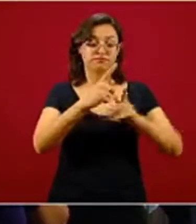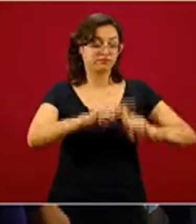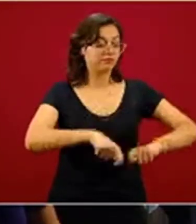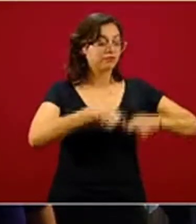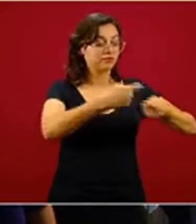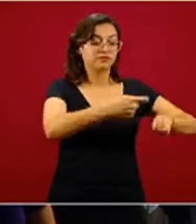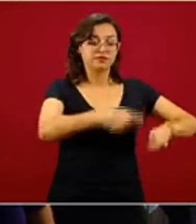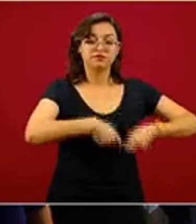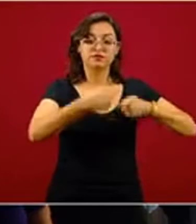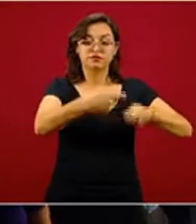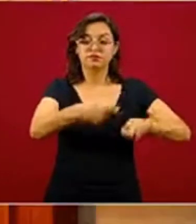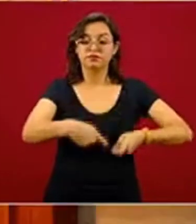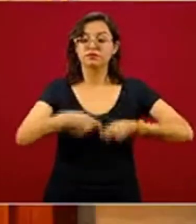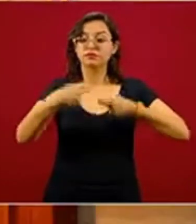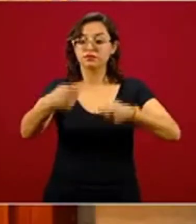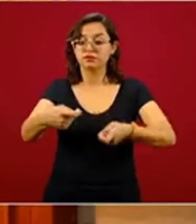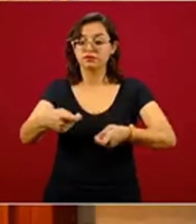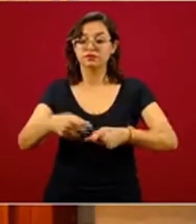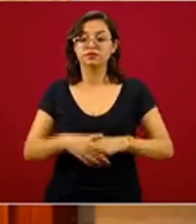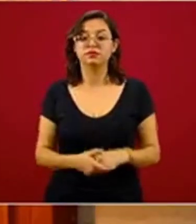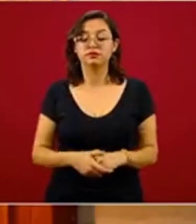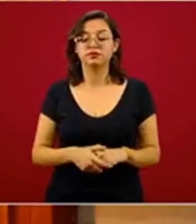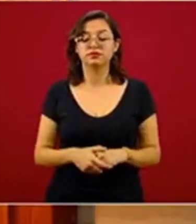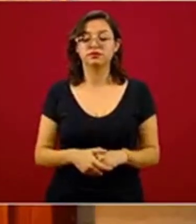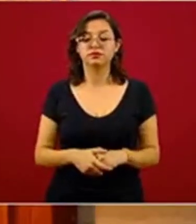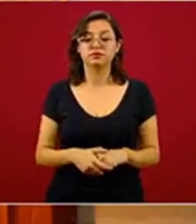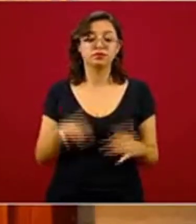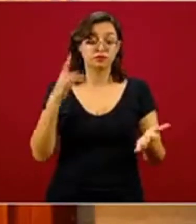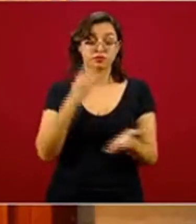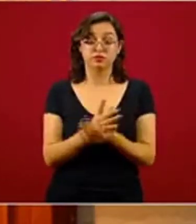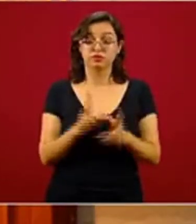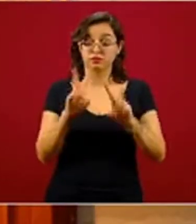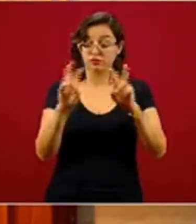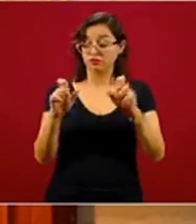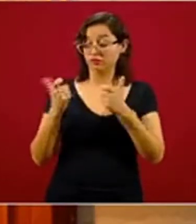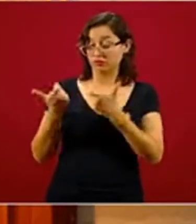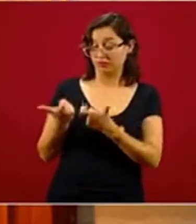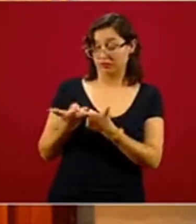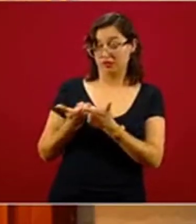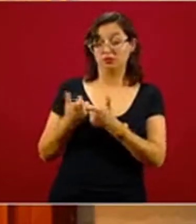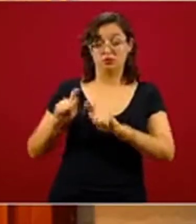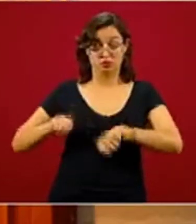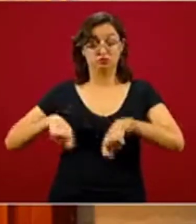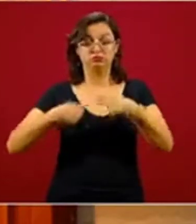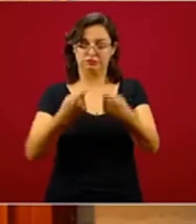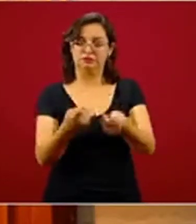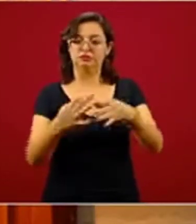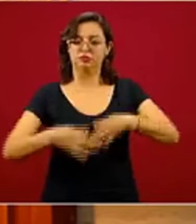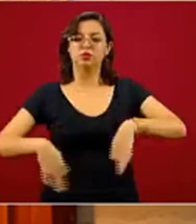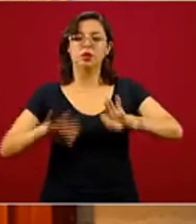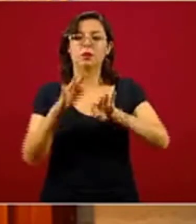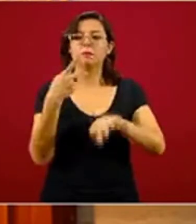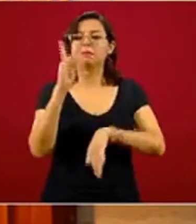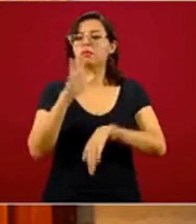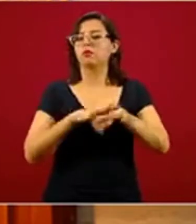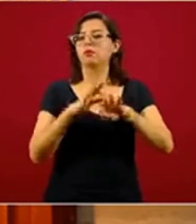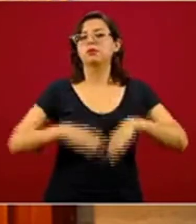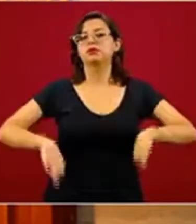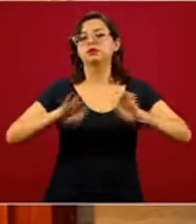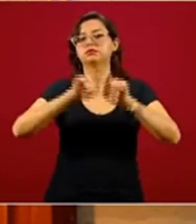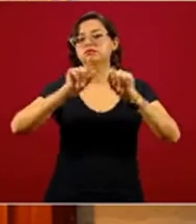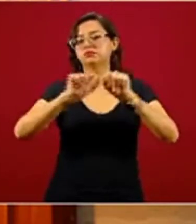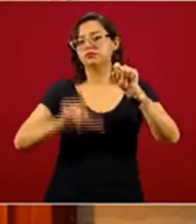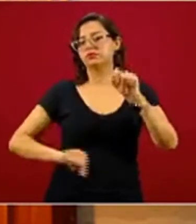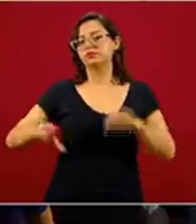estas condecoraciones. No solamente es la parte económica, que no deja de ser importante, es sobre todo el reconocimiento del Estado